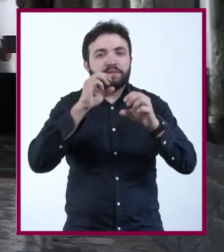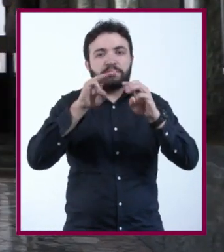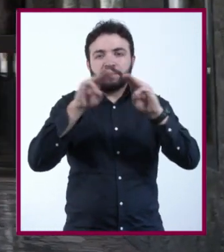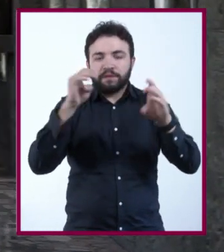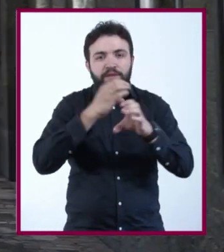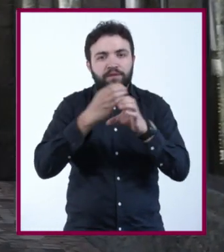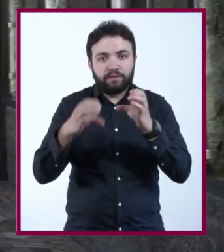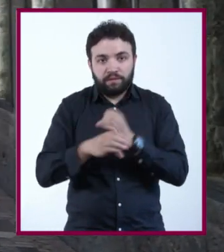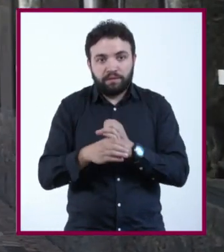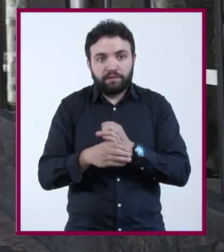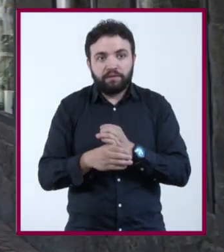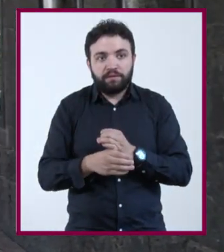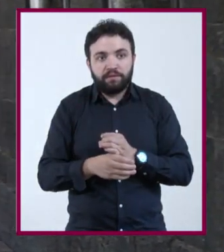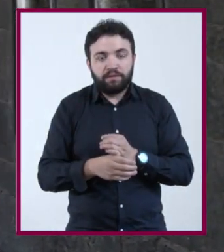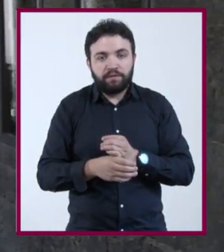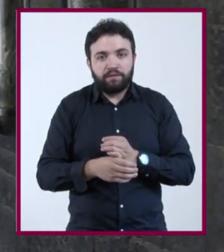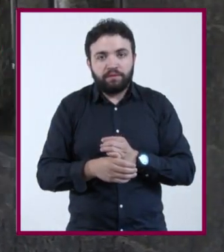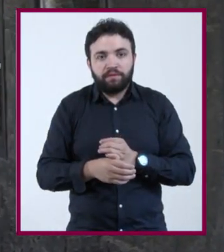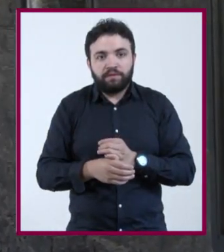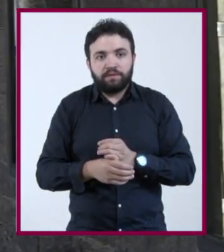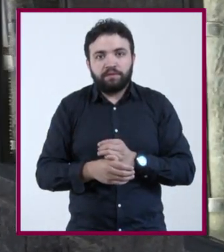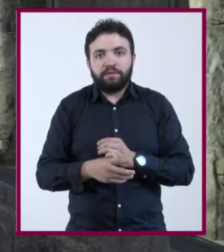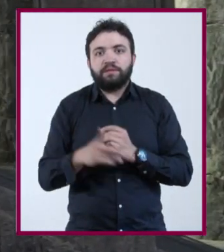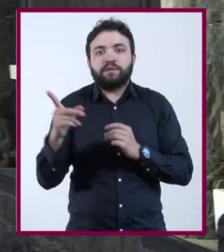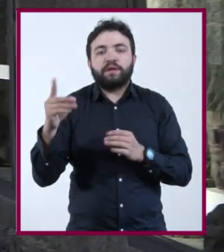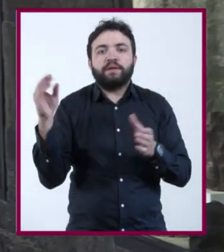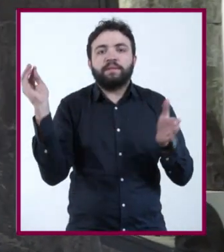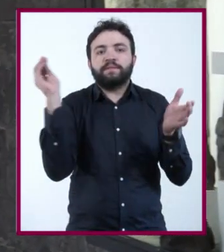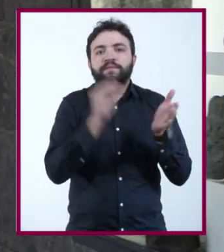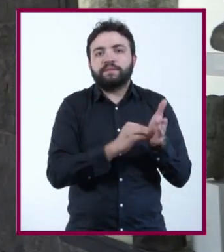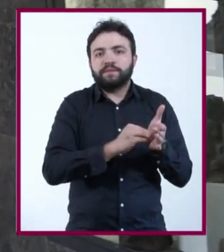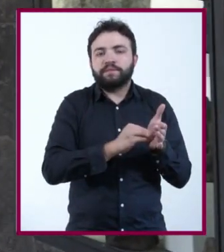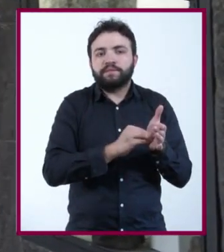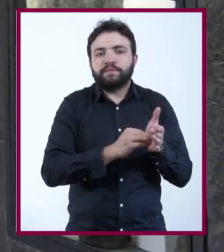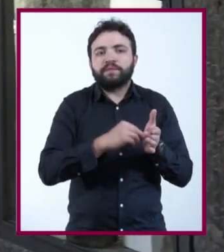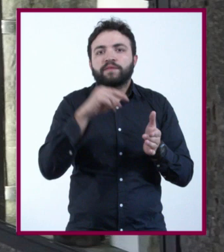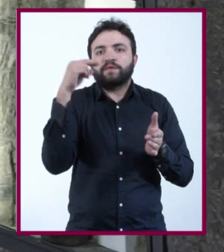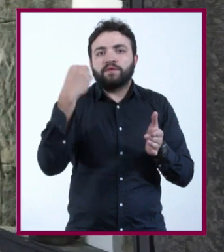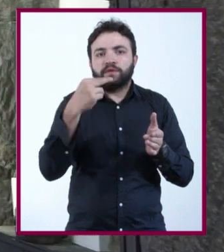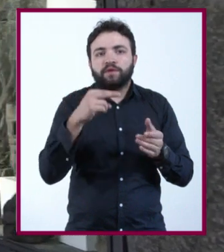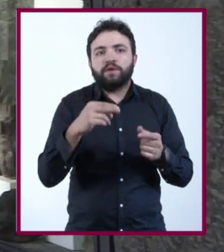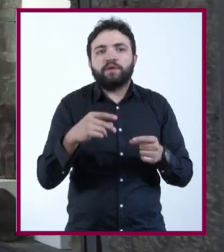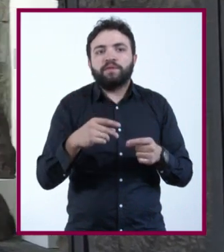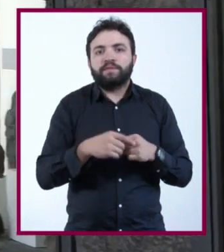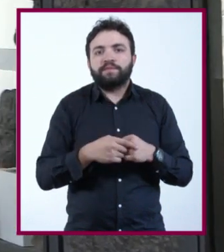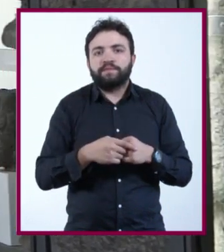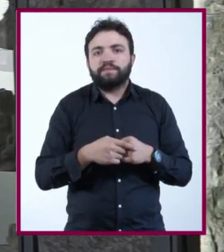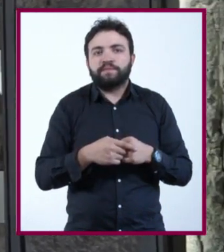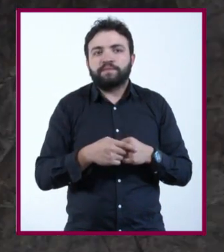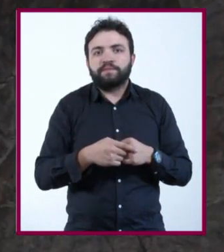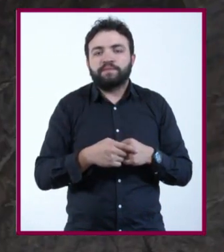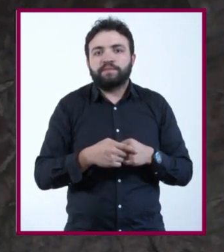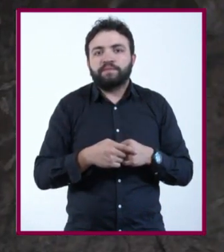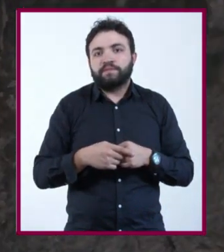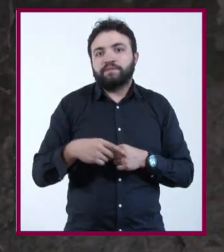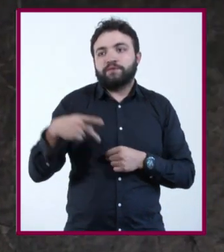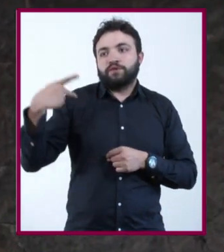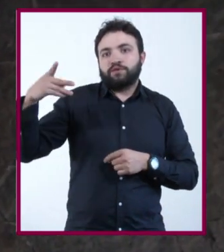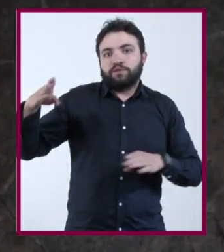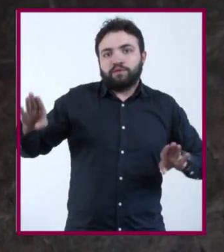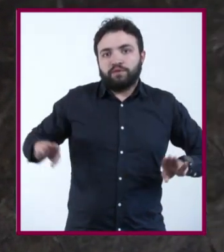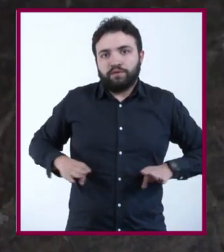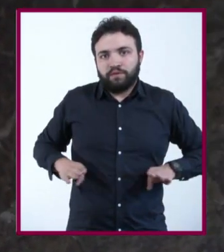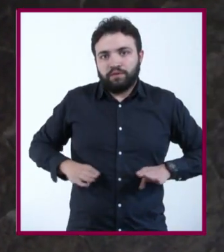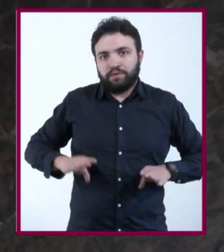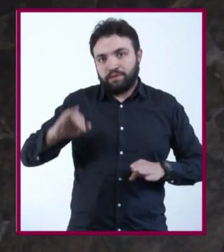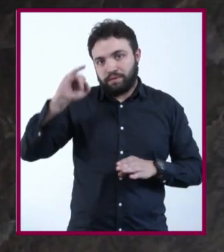la declaratoria del Anahuacalli como patrimonio artístico, le ponen, por ser relevante, con